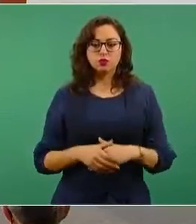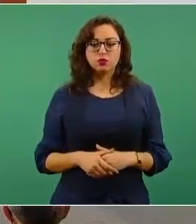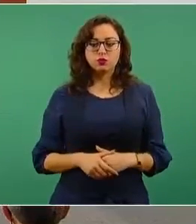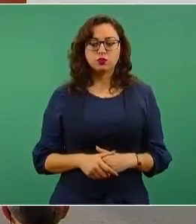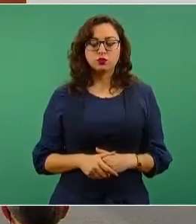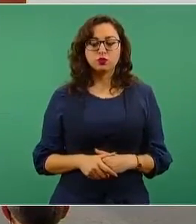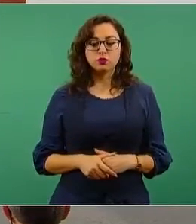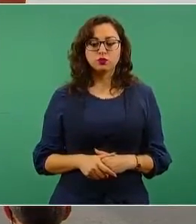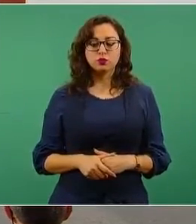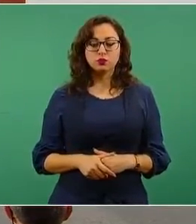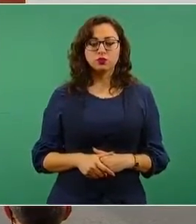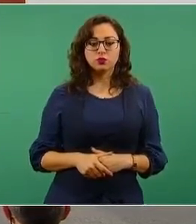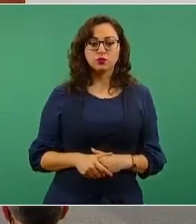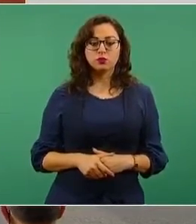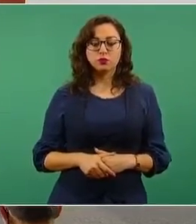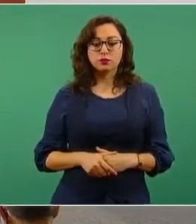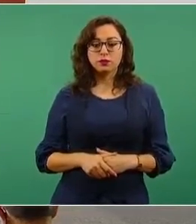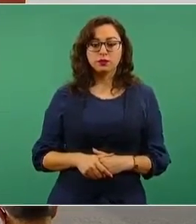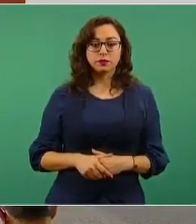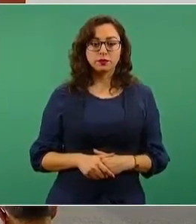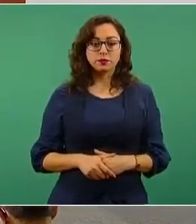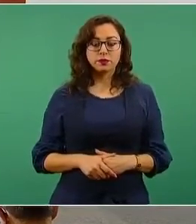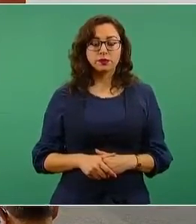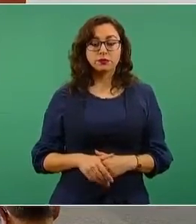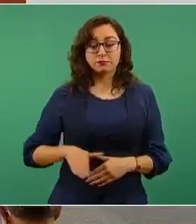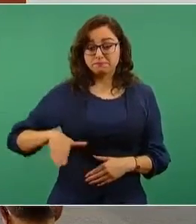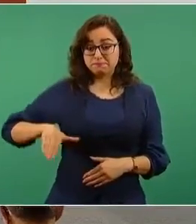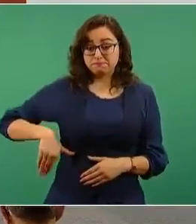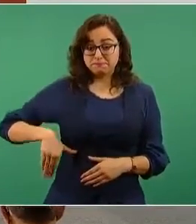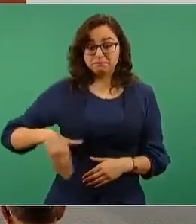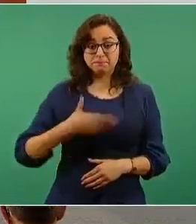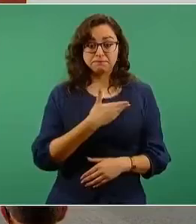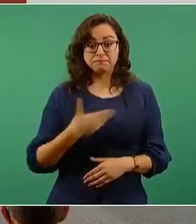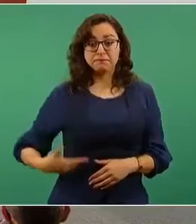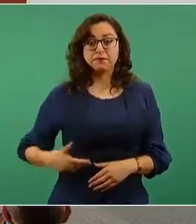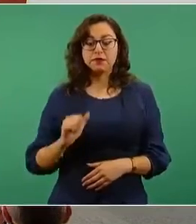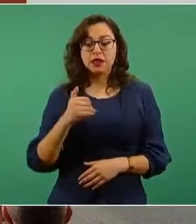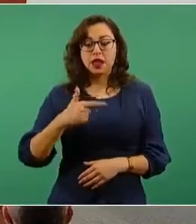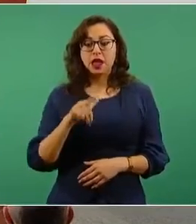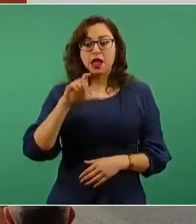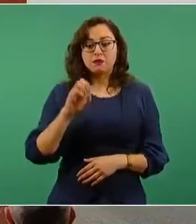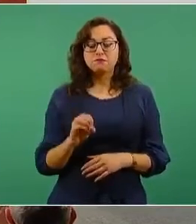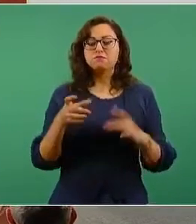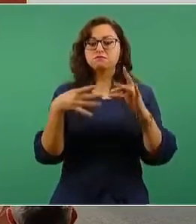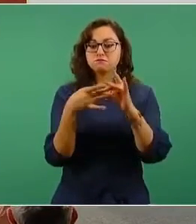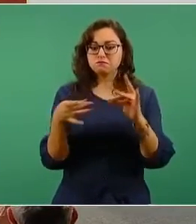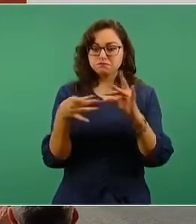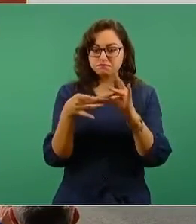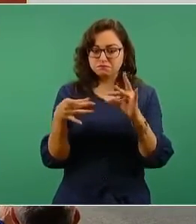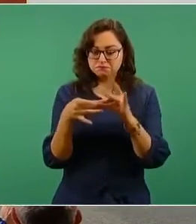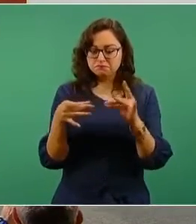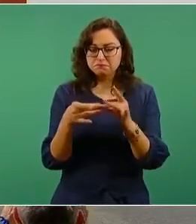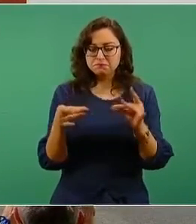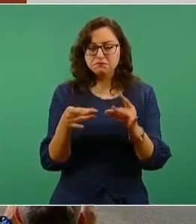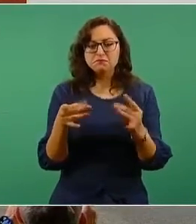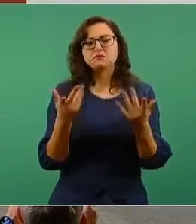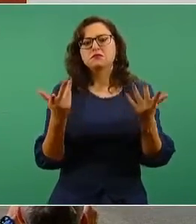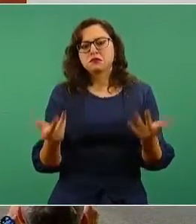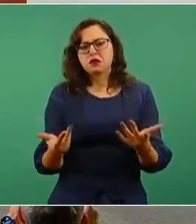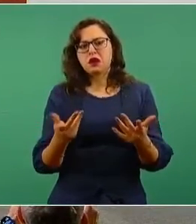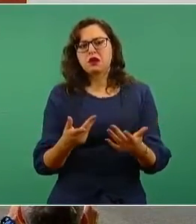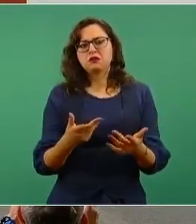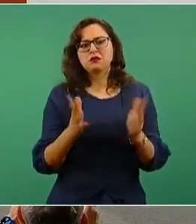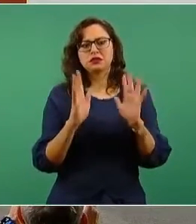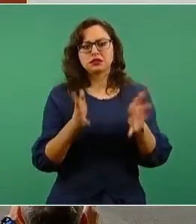se señalaba por el presidente de la República, queremos darles a conocer en qué consiste este nuevo